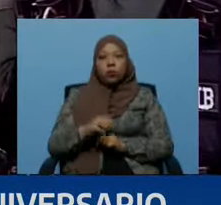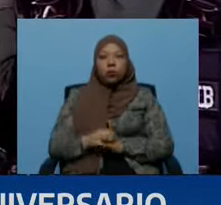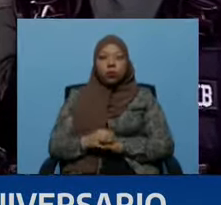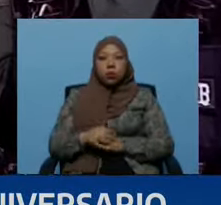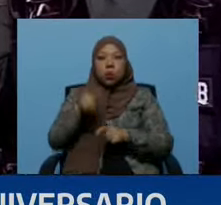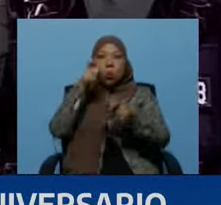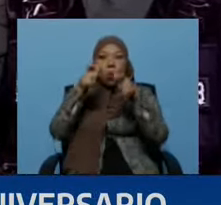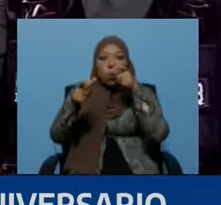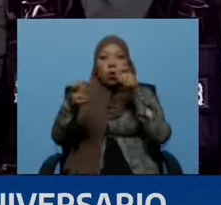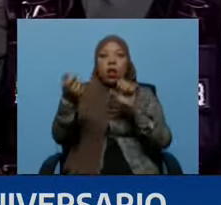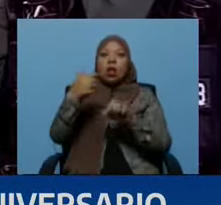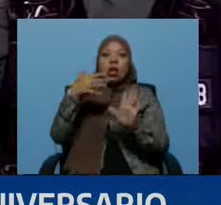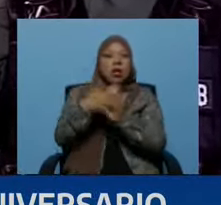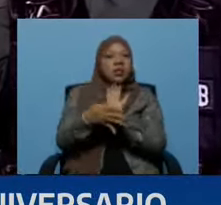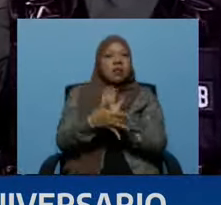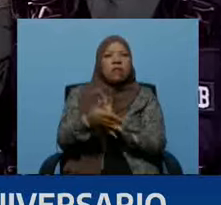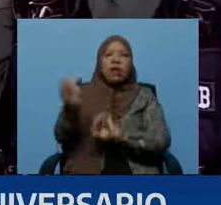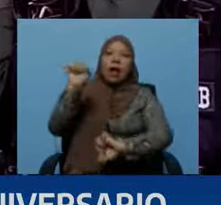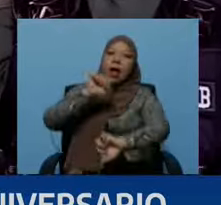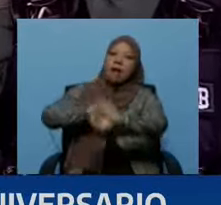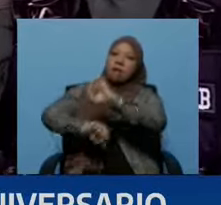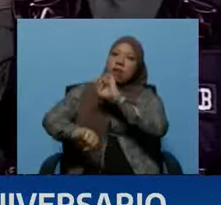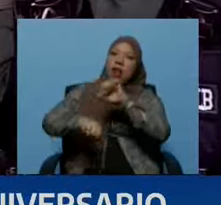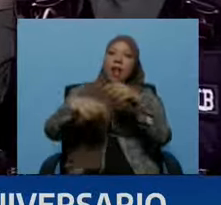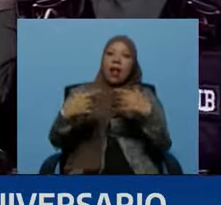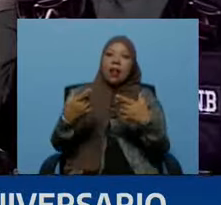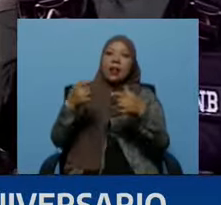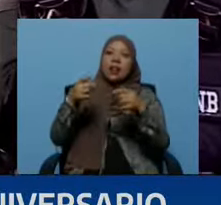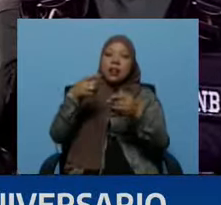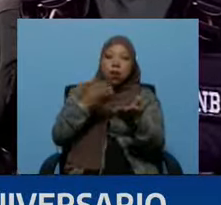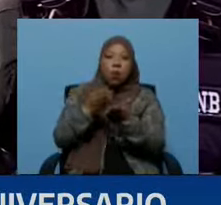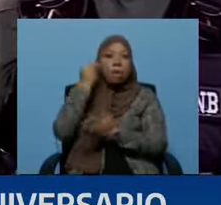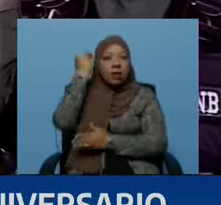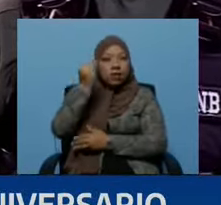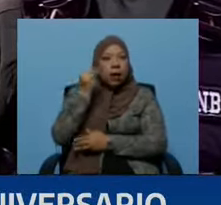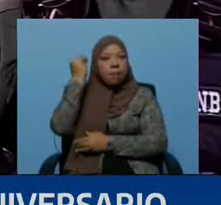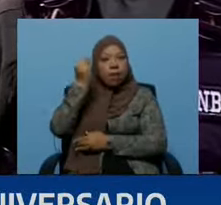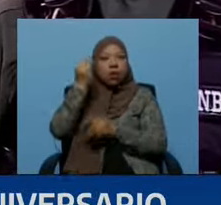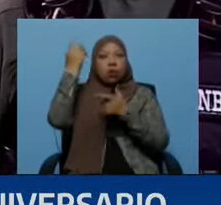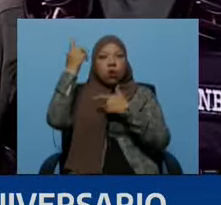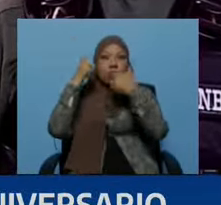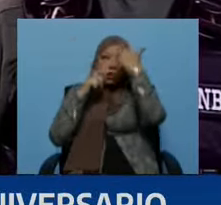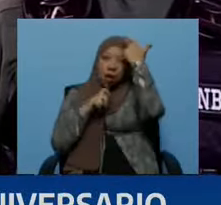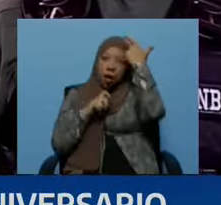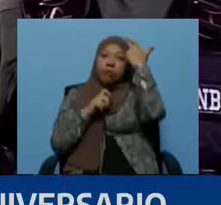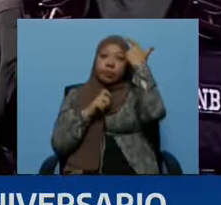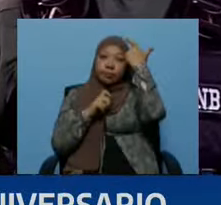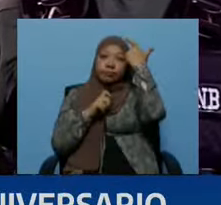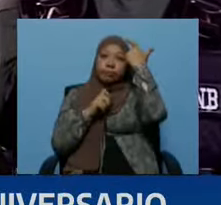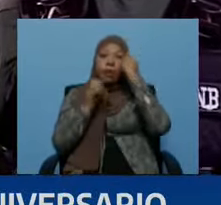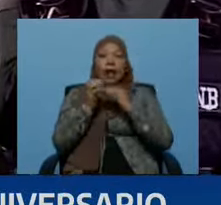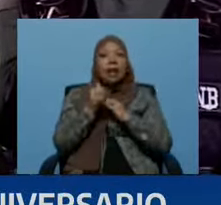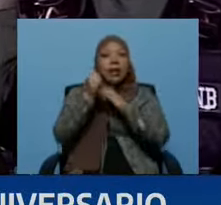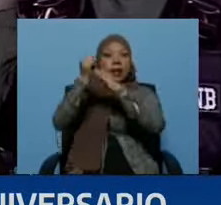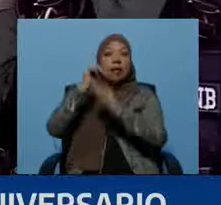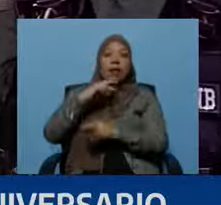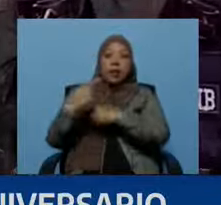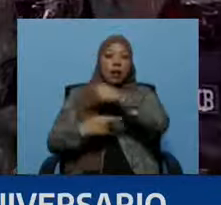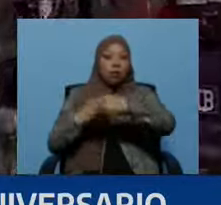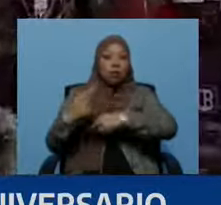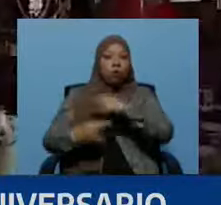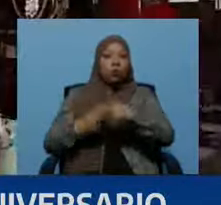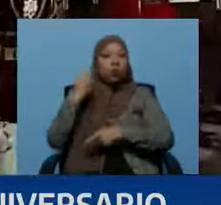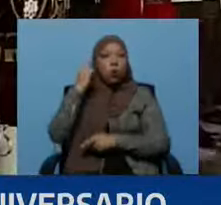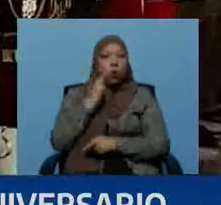Cuando hablamos de defender el legado de nuestro comandante supremo Hugo Chávez,